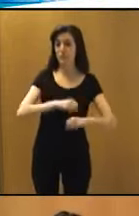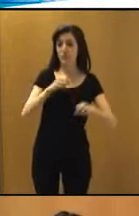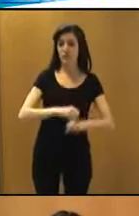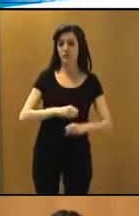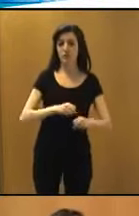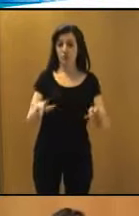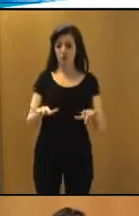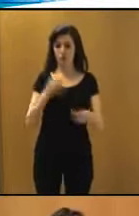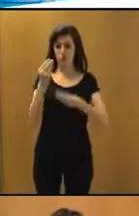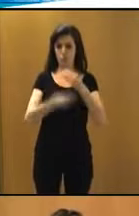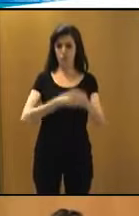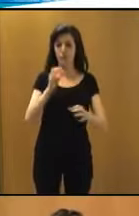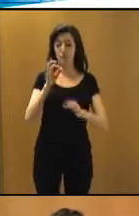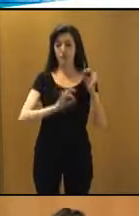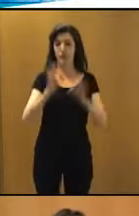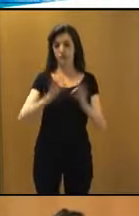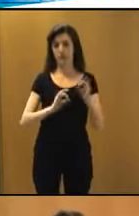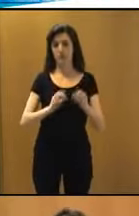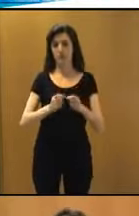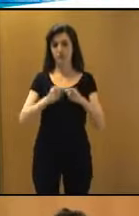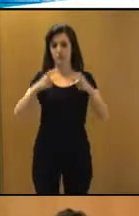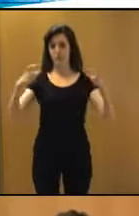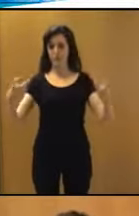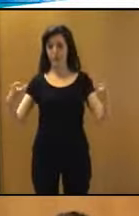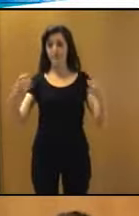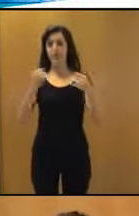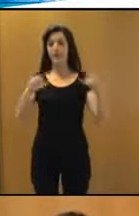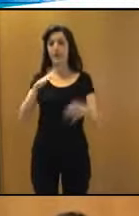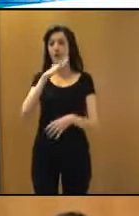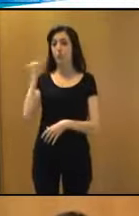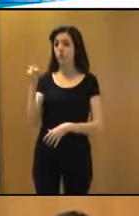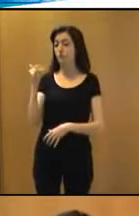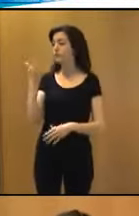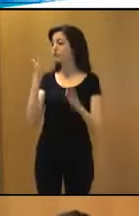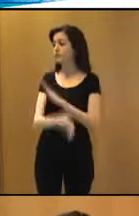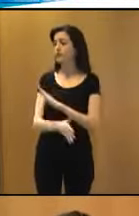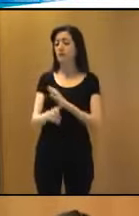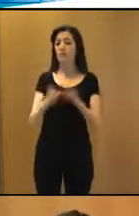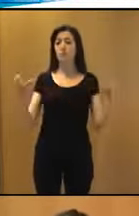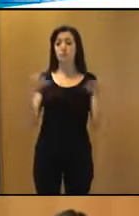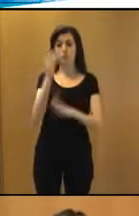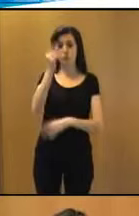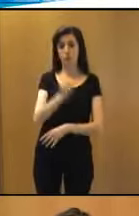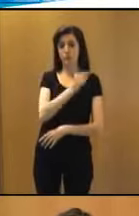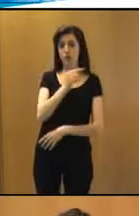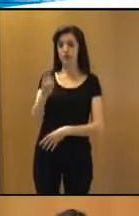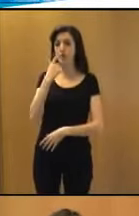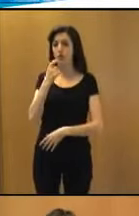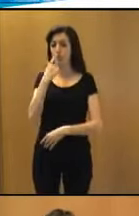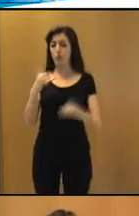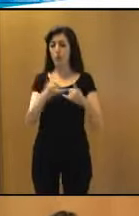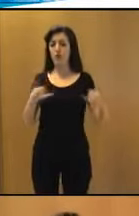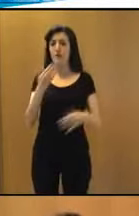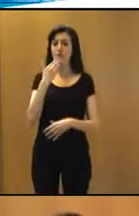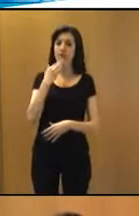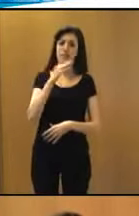también mayores que usan el ordenador pues va en aumento. La línea azul representa el total de la población, la roja